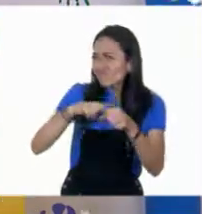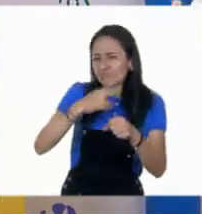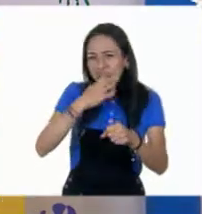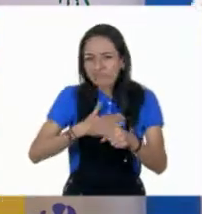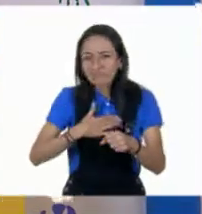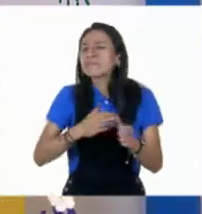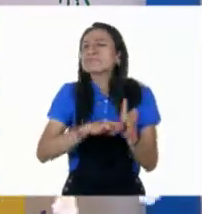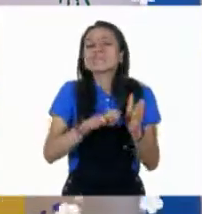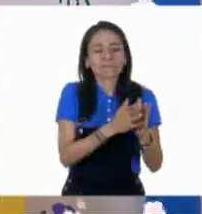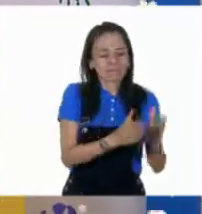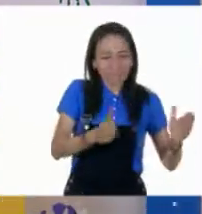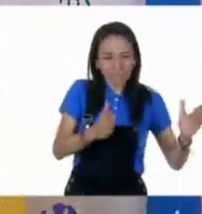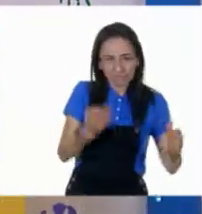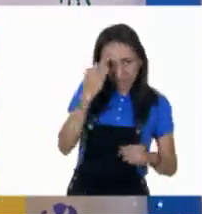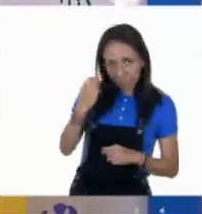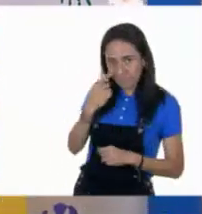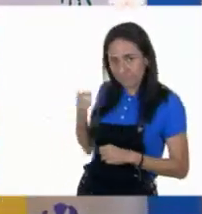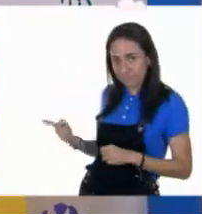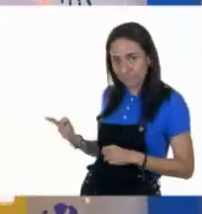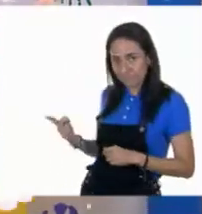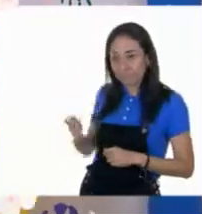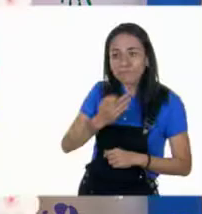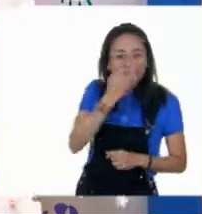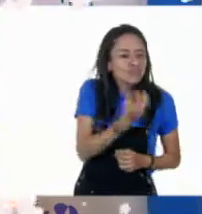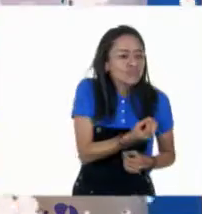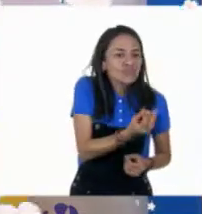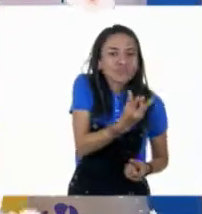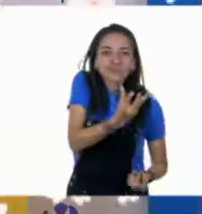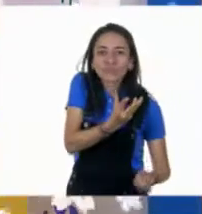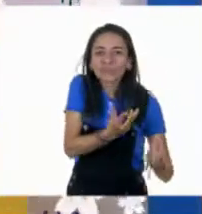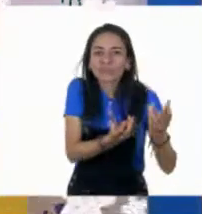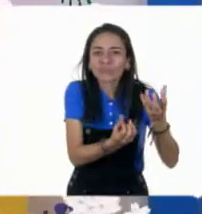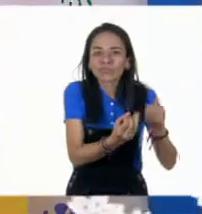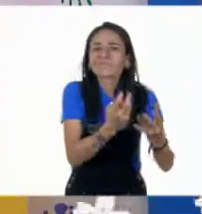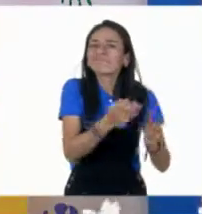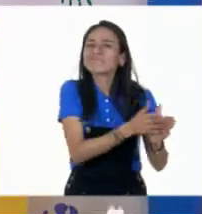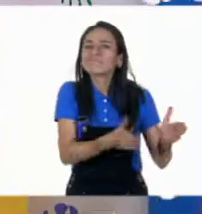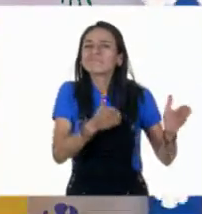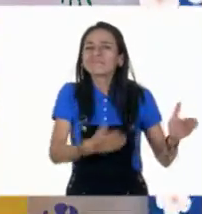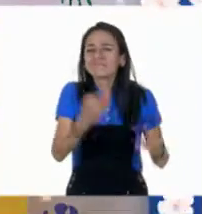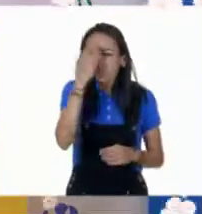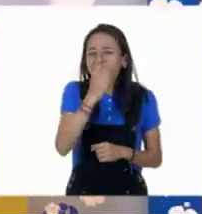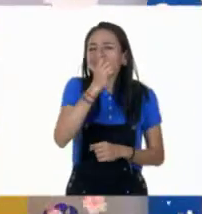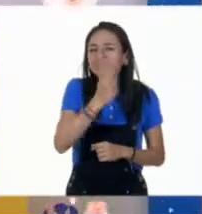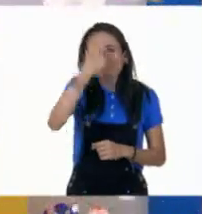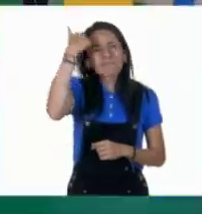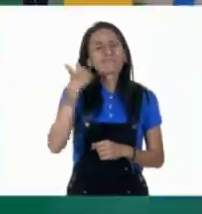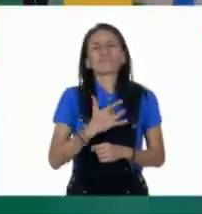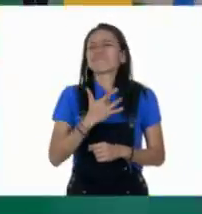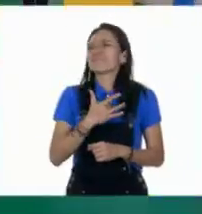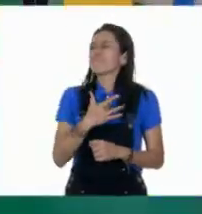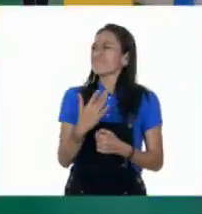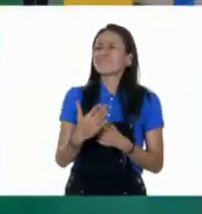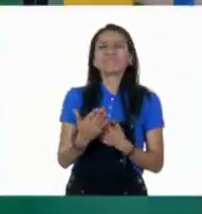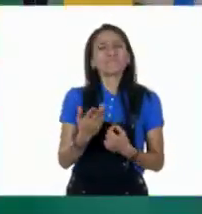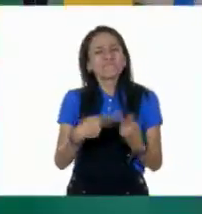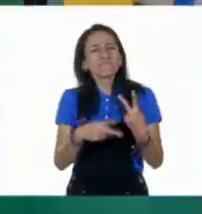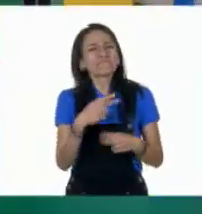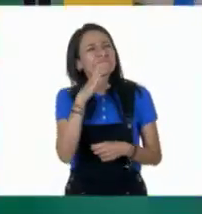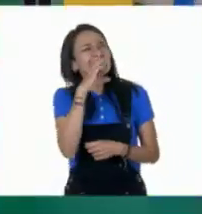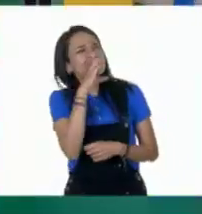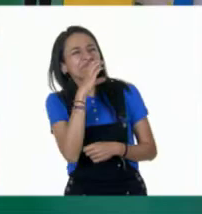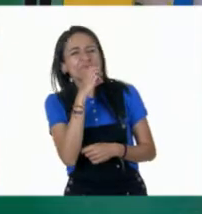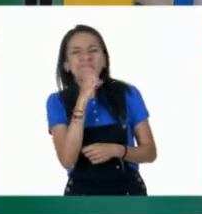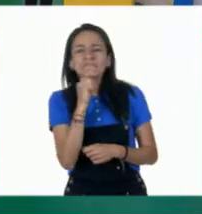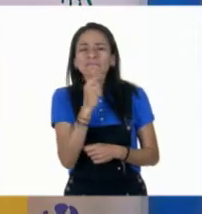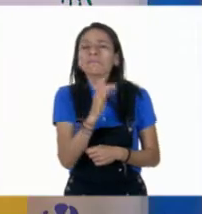la primavera. Muy bien. La primavera es la época donde empezamos a sentir un poquito de calor y ahí parece incluso que las flores empiezan